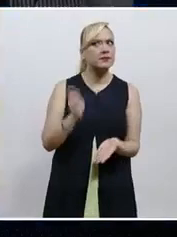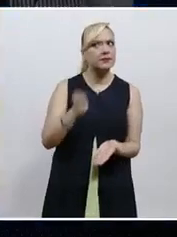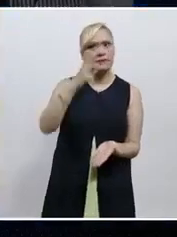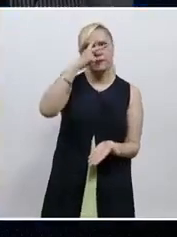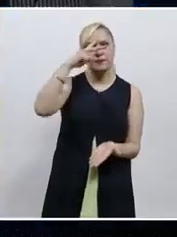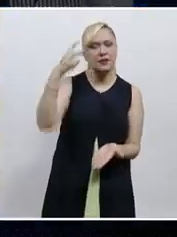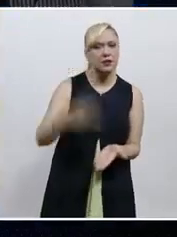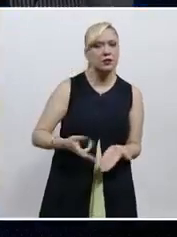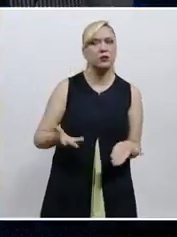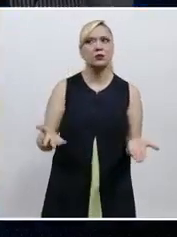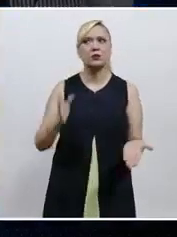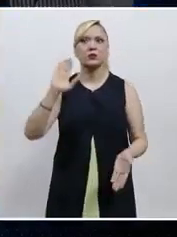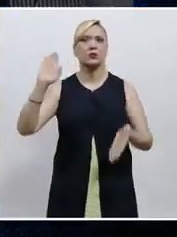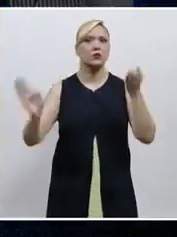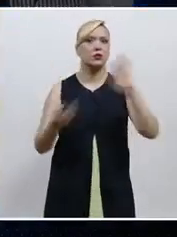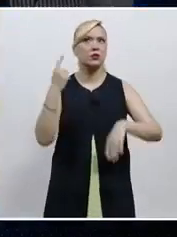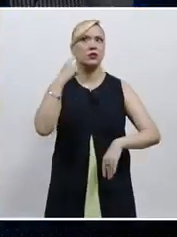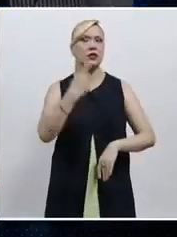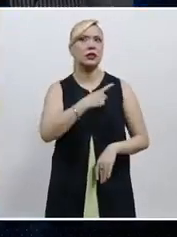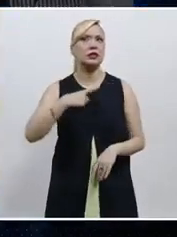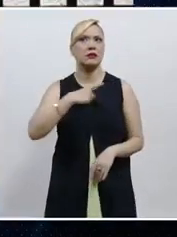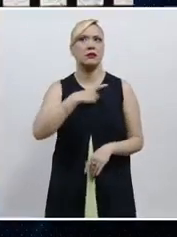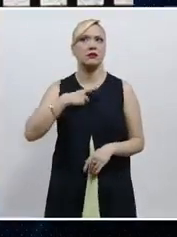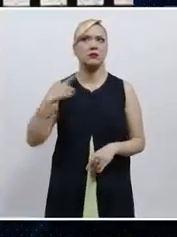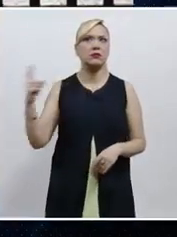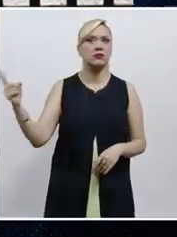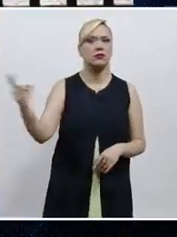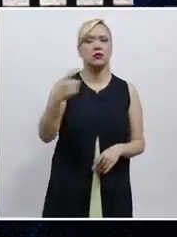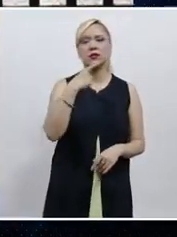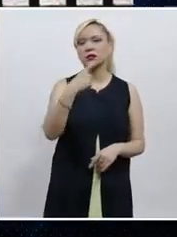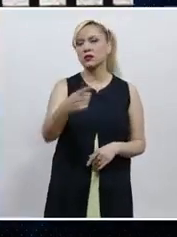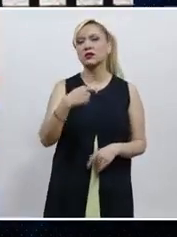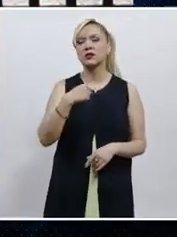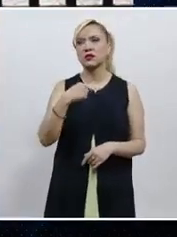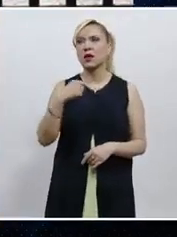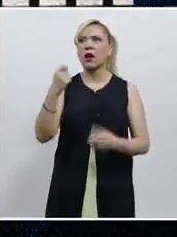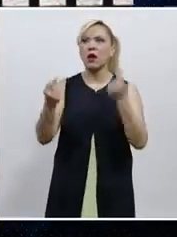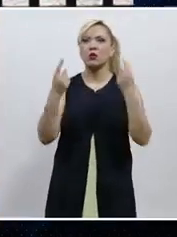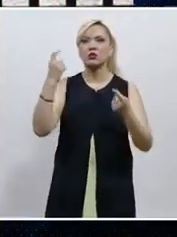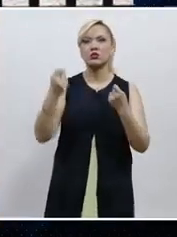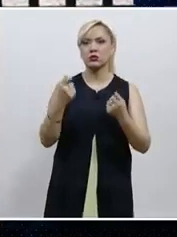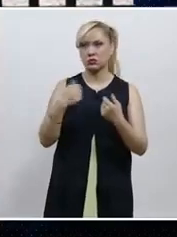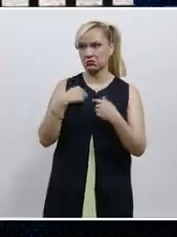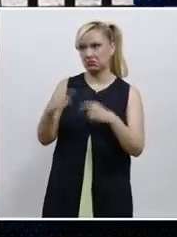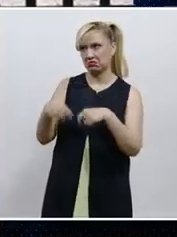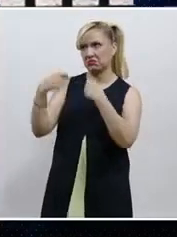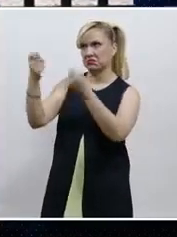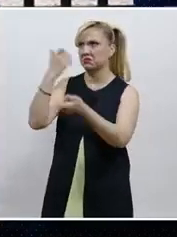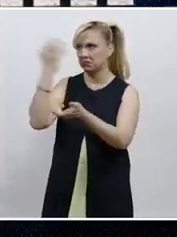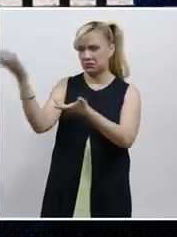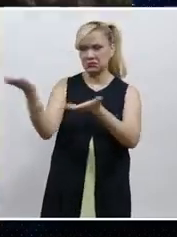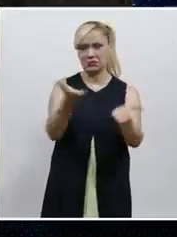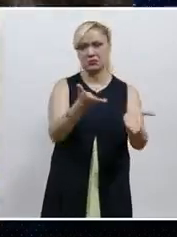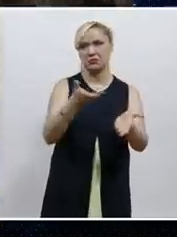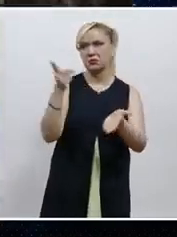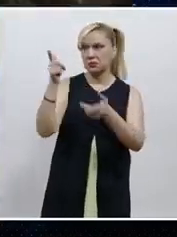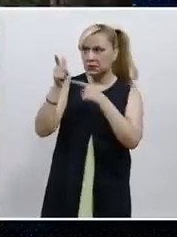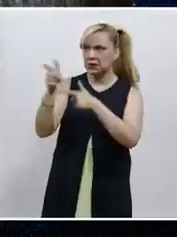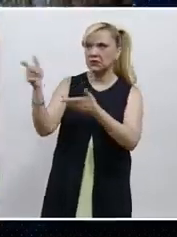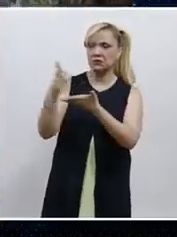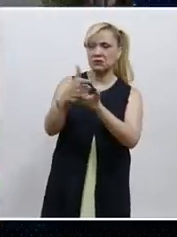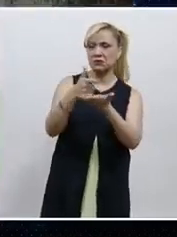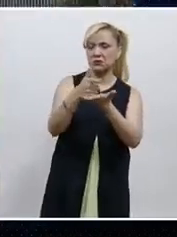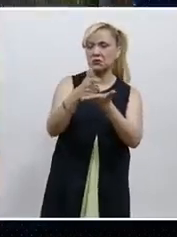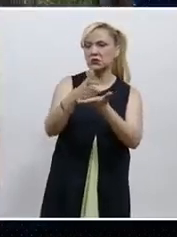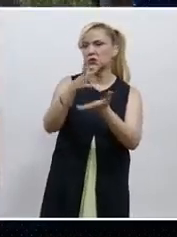México recurre a mercados mundiales de deuda y ofrece recomprar parte de la suya, estrategia que le ha valido recibir 2 premios internacionales en